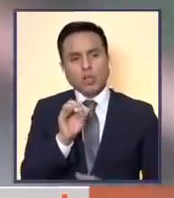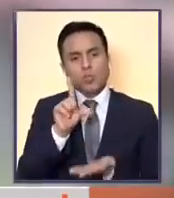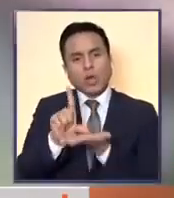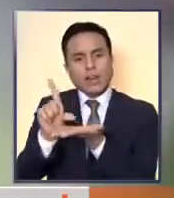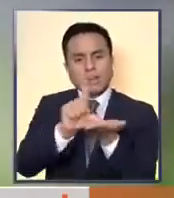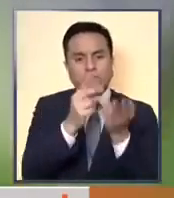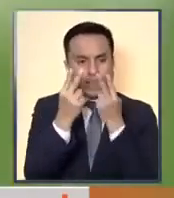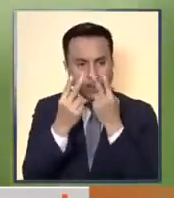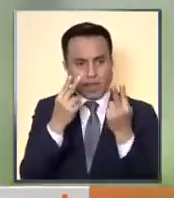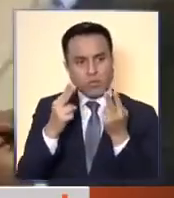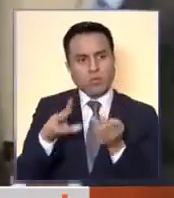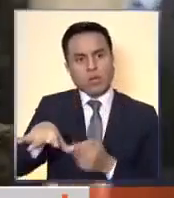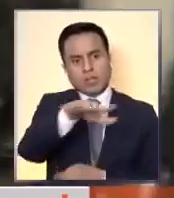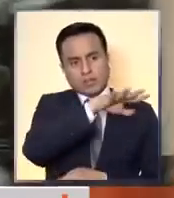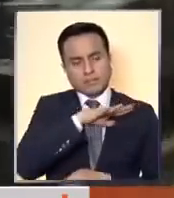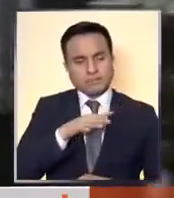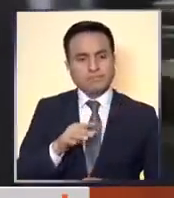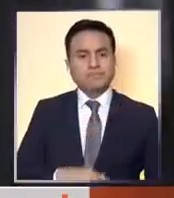parte de la instalación de la estación.